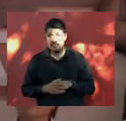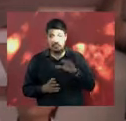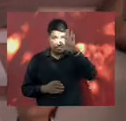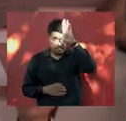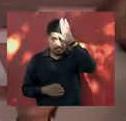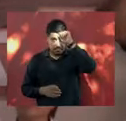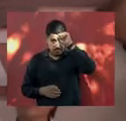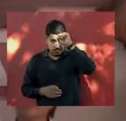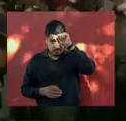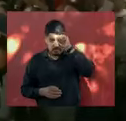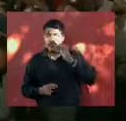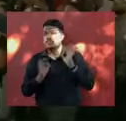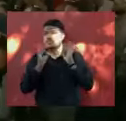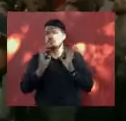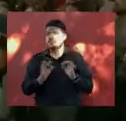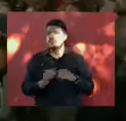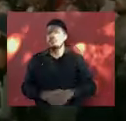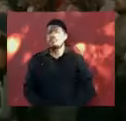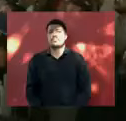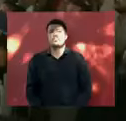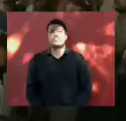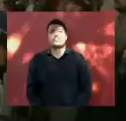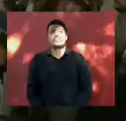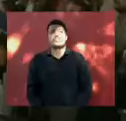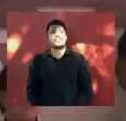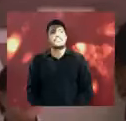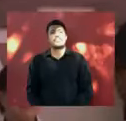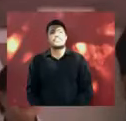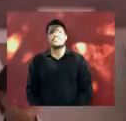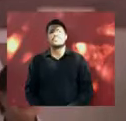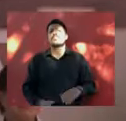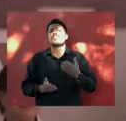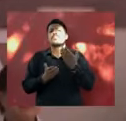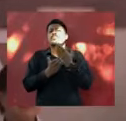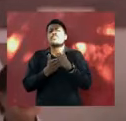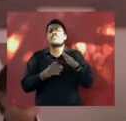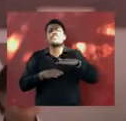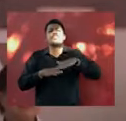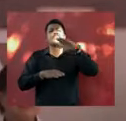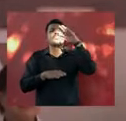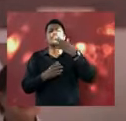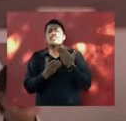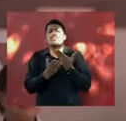¿Aprobado? Aprobado. ¿Qué más les proponemos?